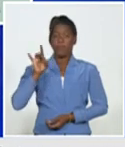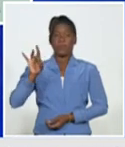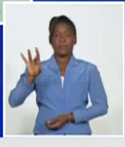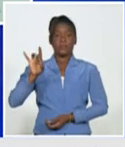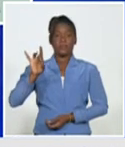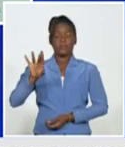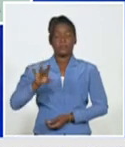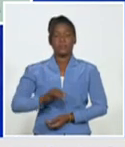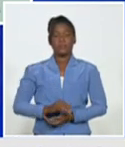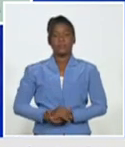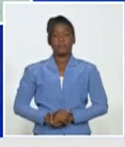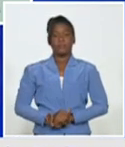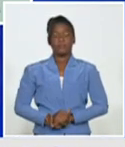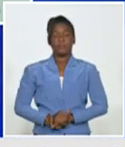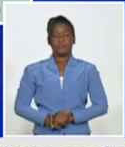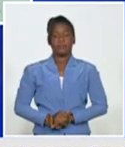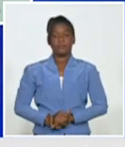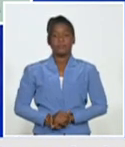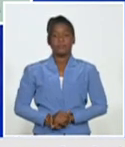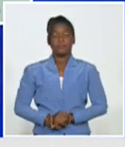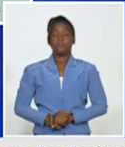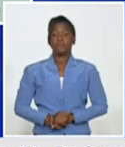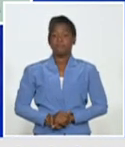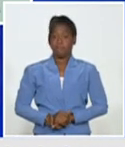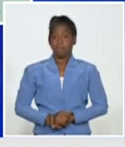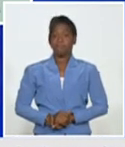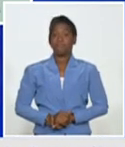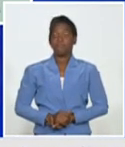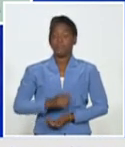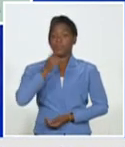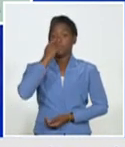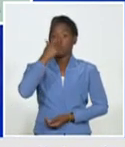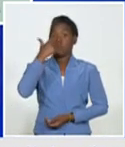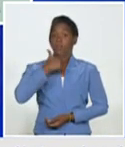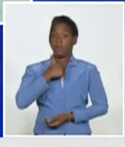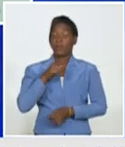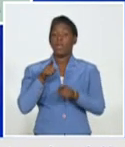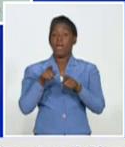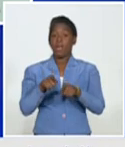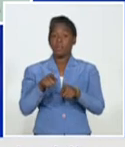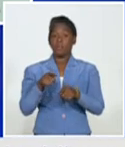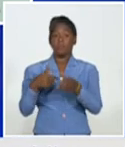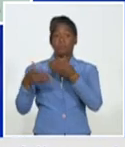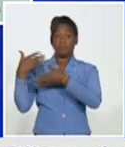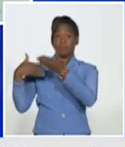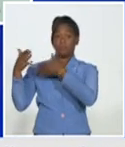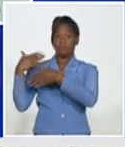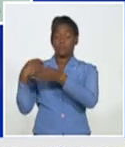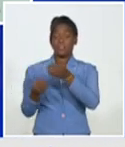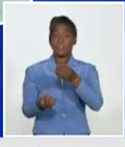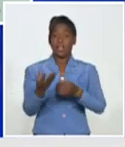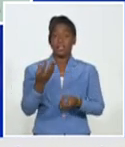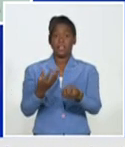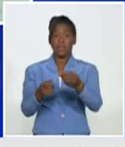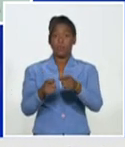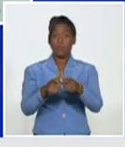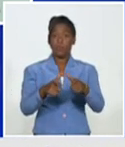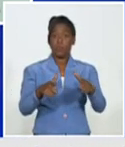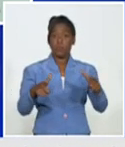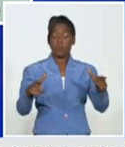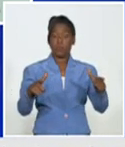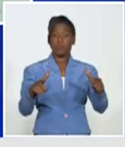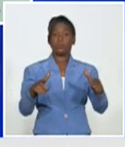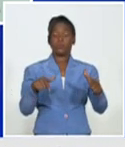autóctonos ayer. Otra provincia que ha tenido una transmisión en los últimos días y que